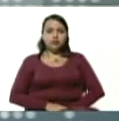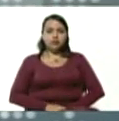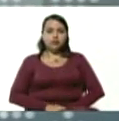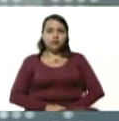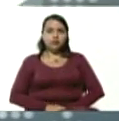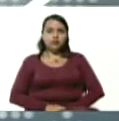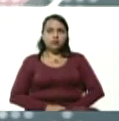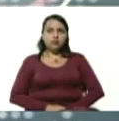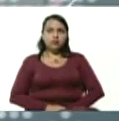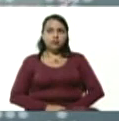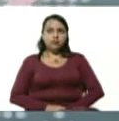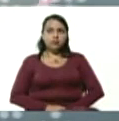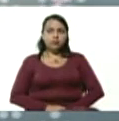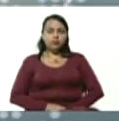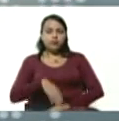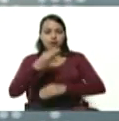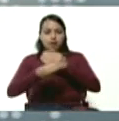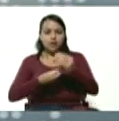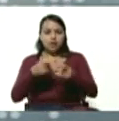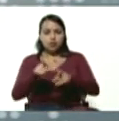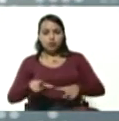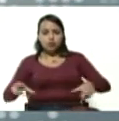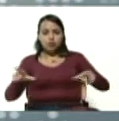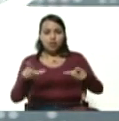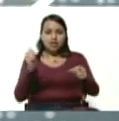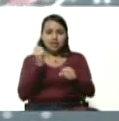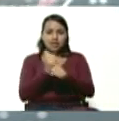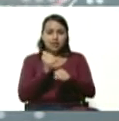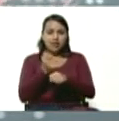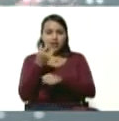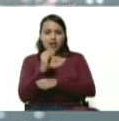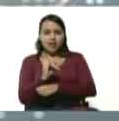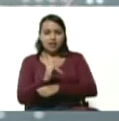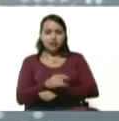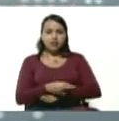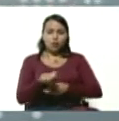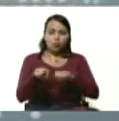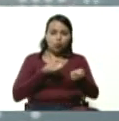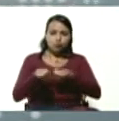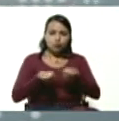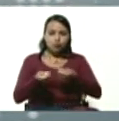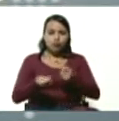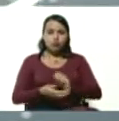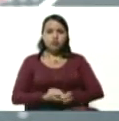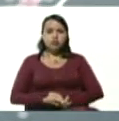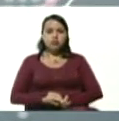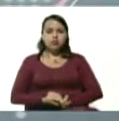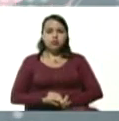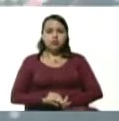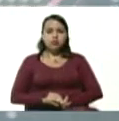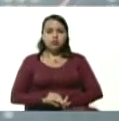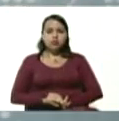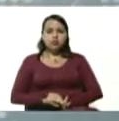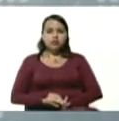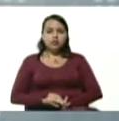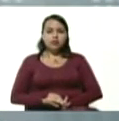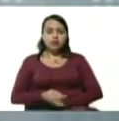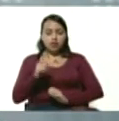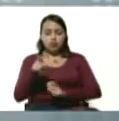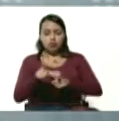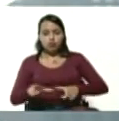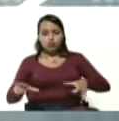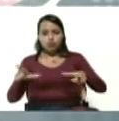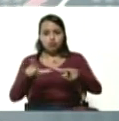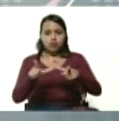también deben hacerse en los sitios de trabajo que están actualmente efectuados del cumplimiento de la cuarentena la limpieza